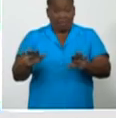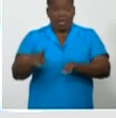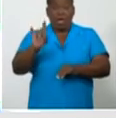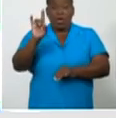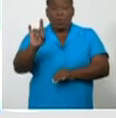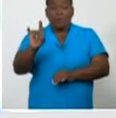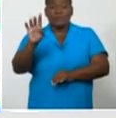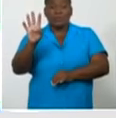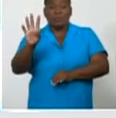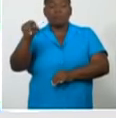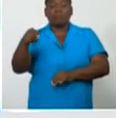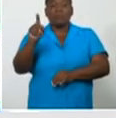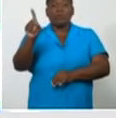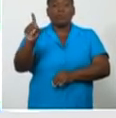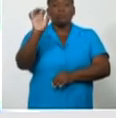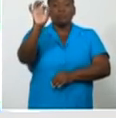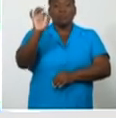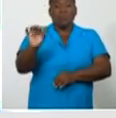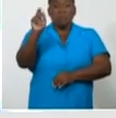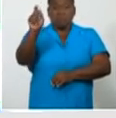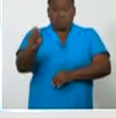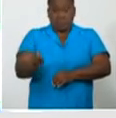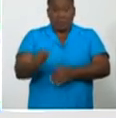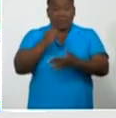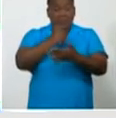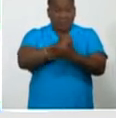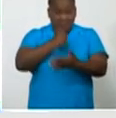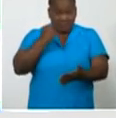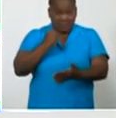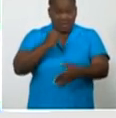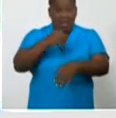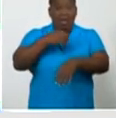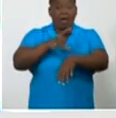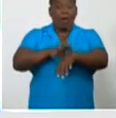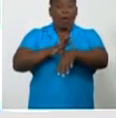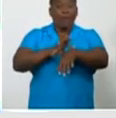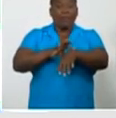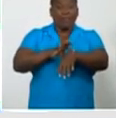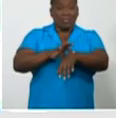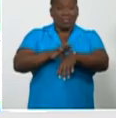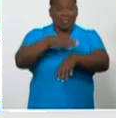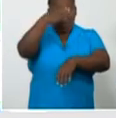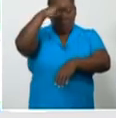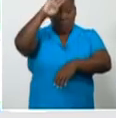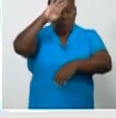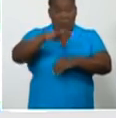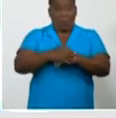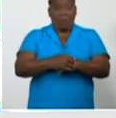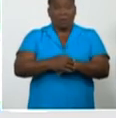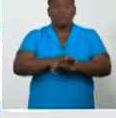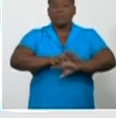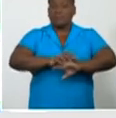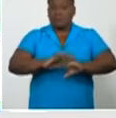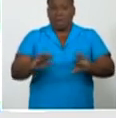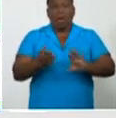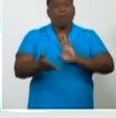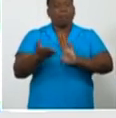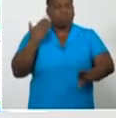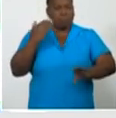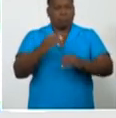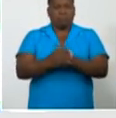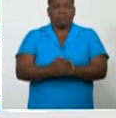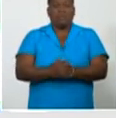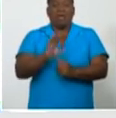94,1% de los pacientes diagnosticados con la enfermedad en Cuba se han recuperado de la misma. Estamos hablando